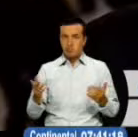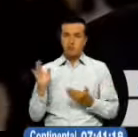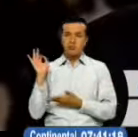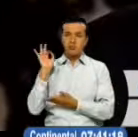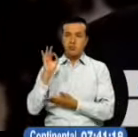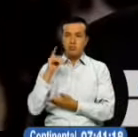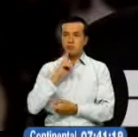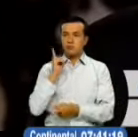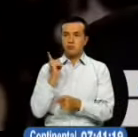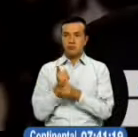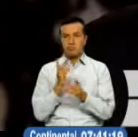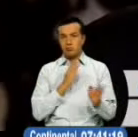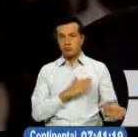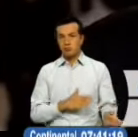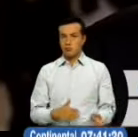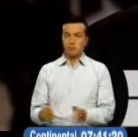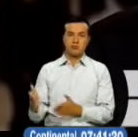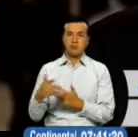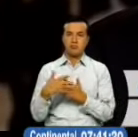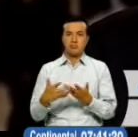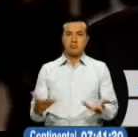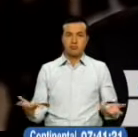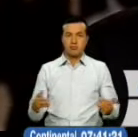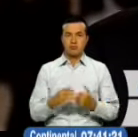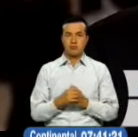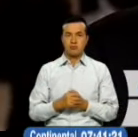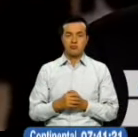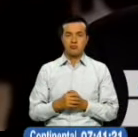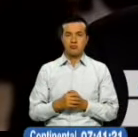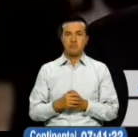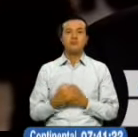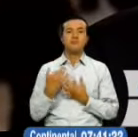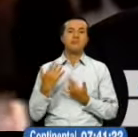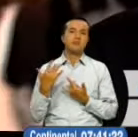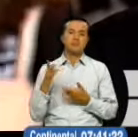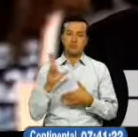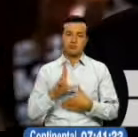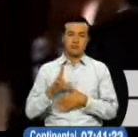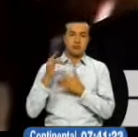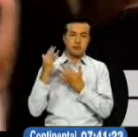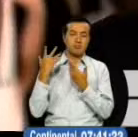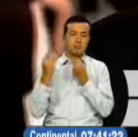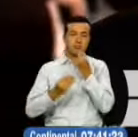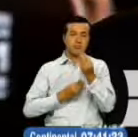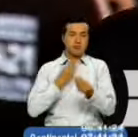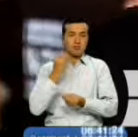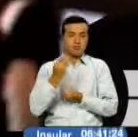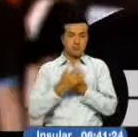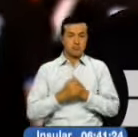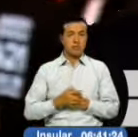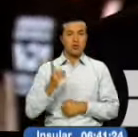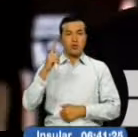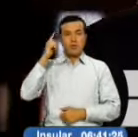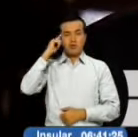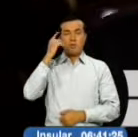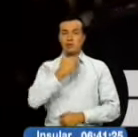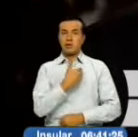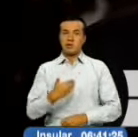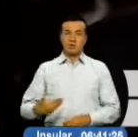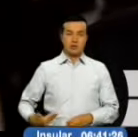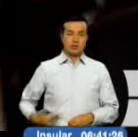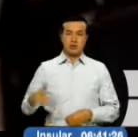muy cerrada y definitivamente lo que esperamos como latinoamericanos es que el gobierno del